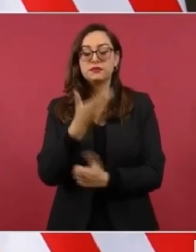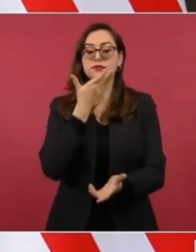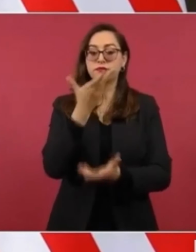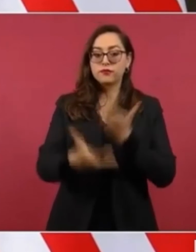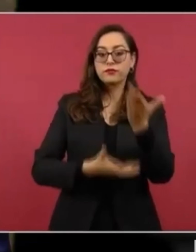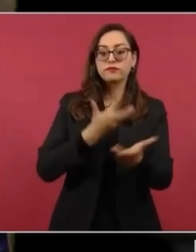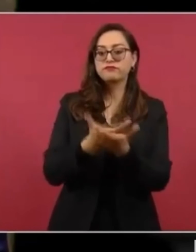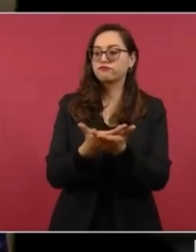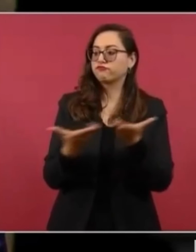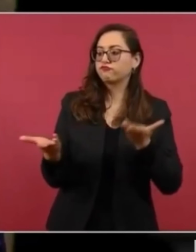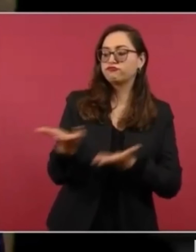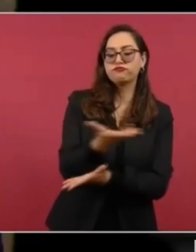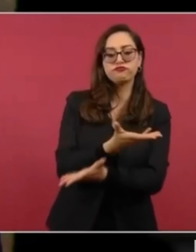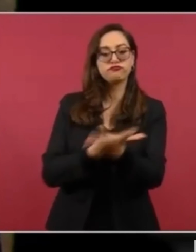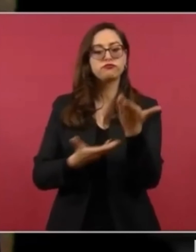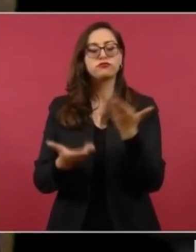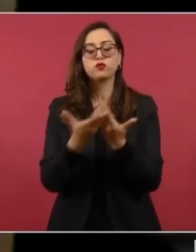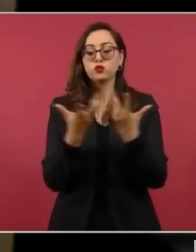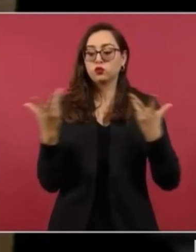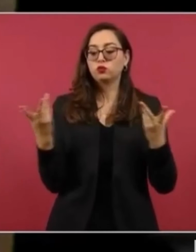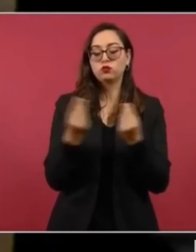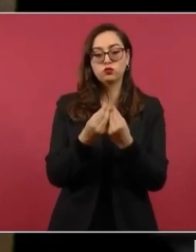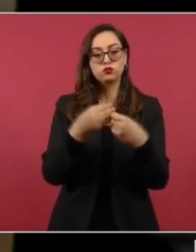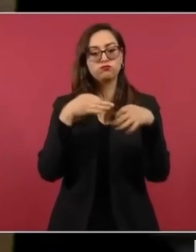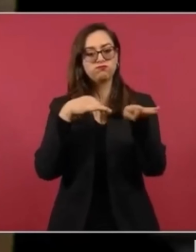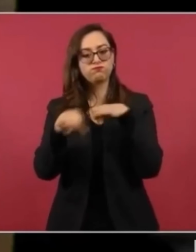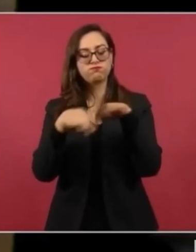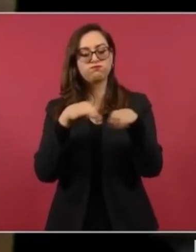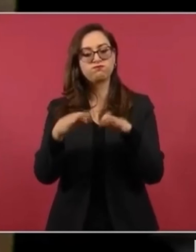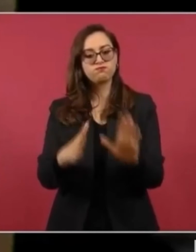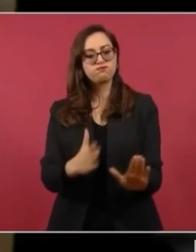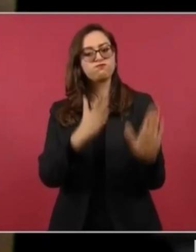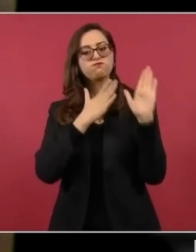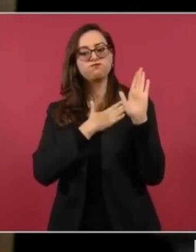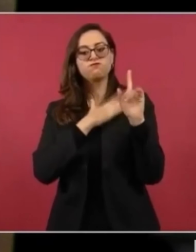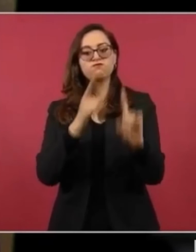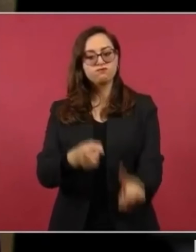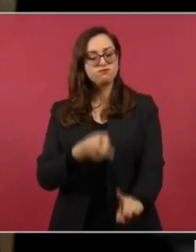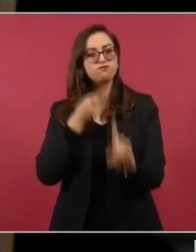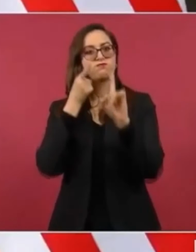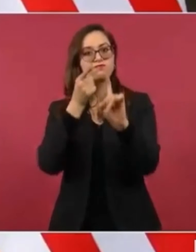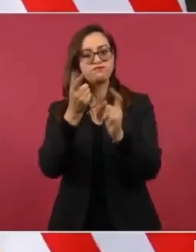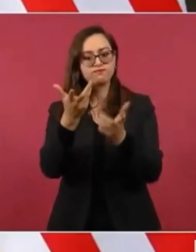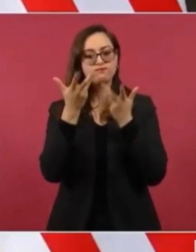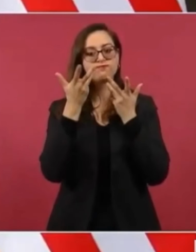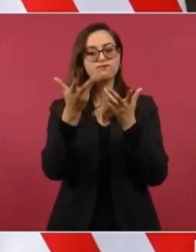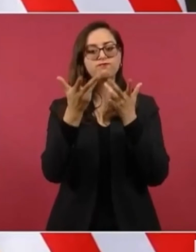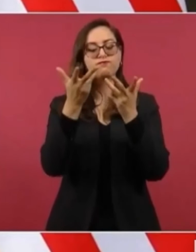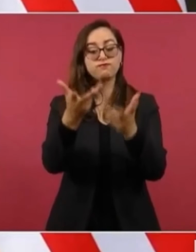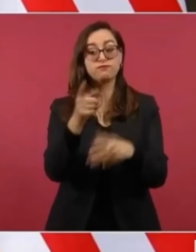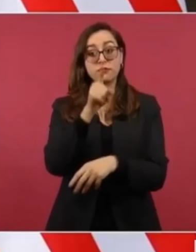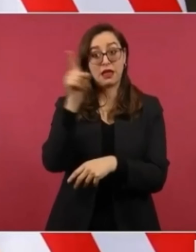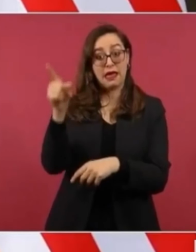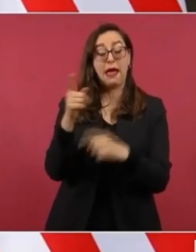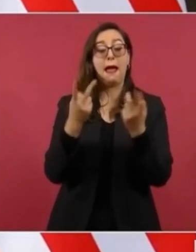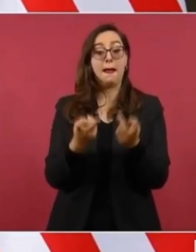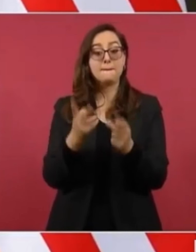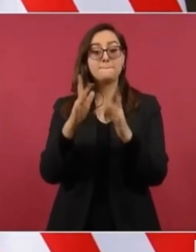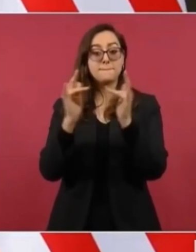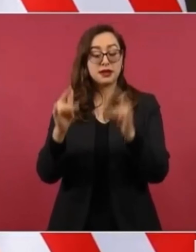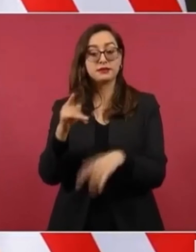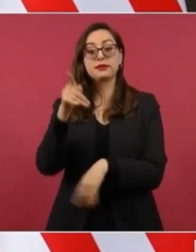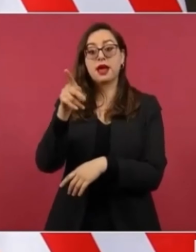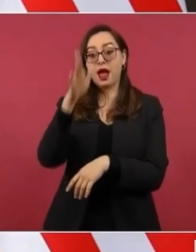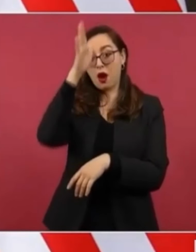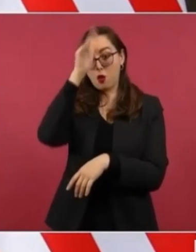también significa trabajar conjuntamente para cumplir con nuestros compromisos ambiciosos de los acuerdos de París, incluyendo atacar